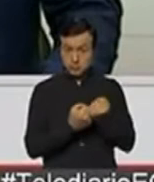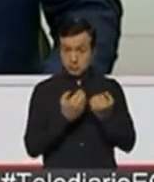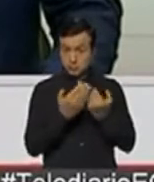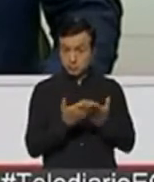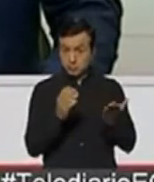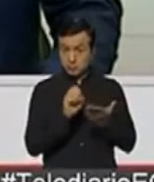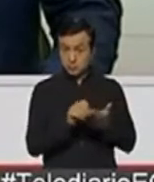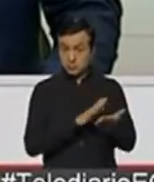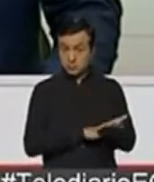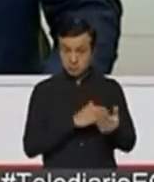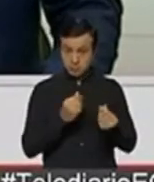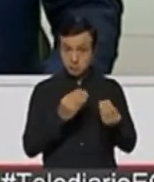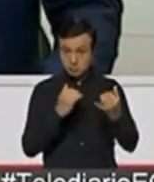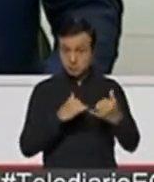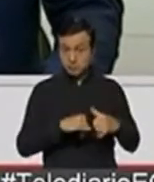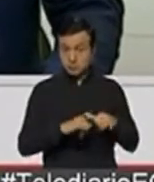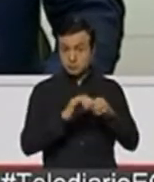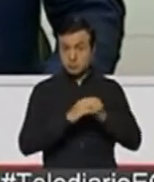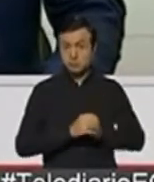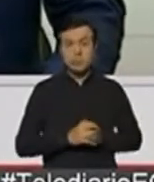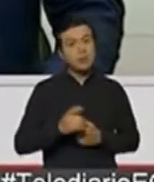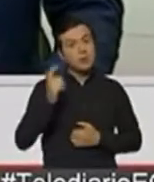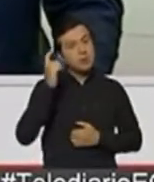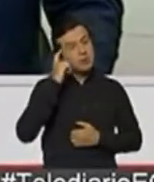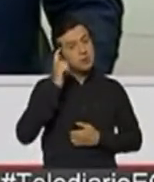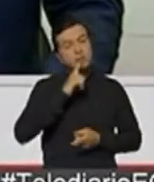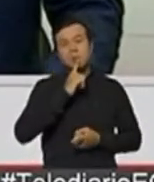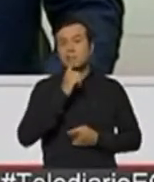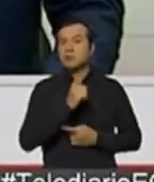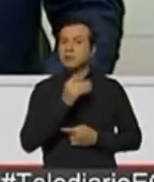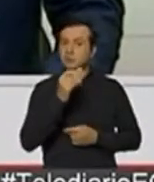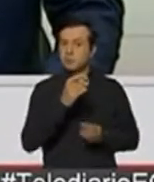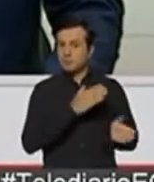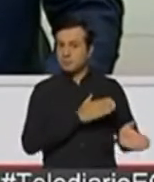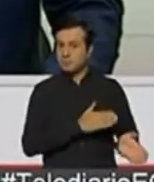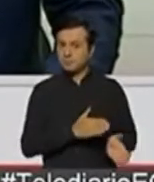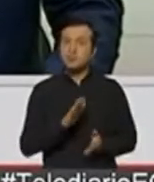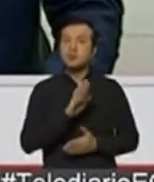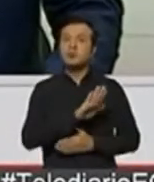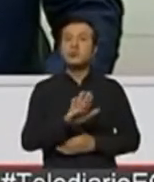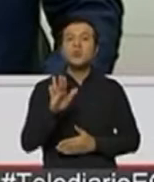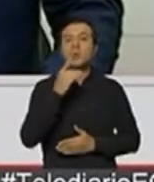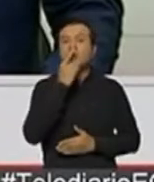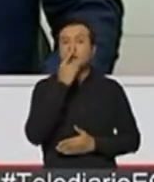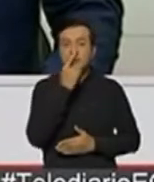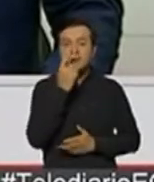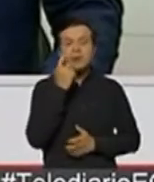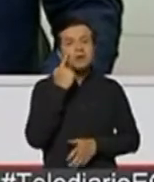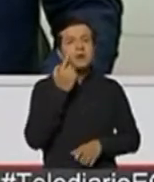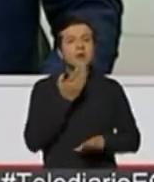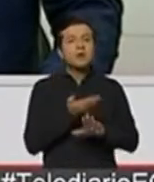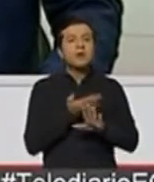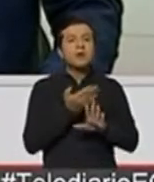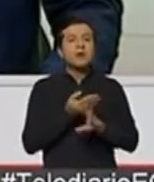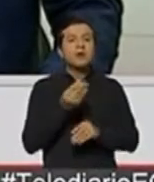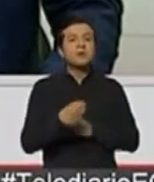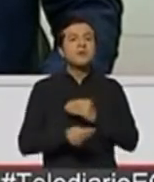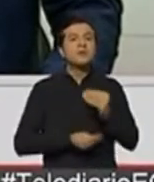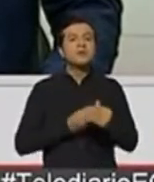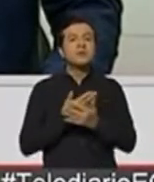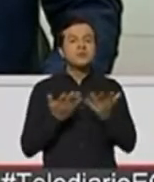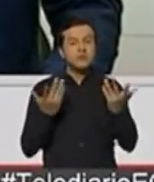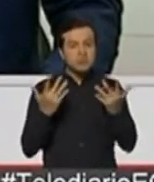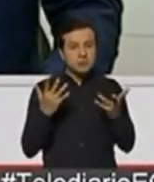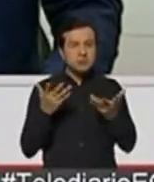de proyectos? Pienso que sí, son de las líneas de interés de ellos demostrar que existen y desarrollo